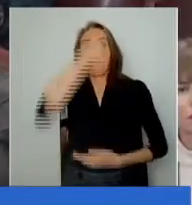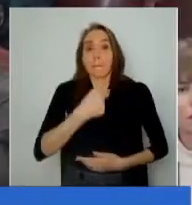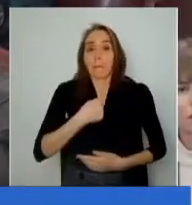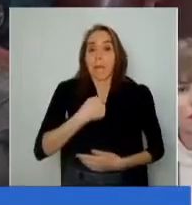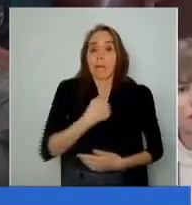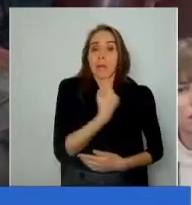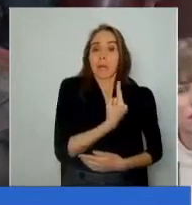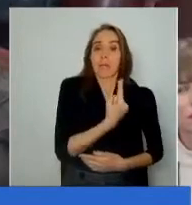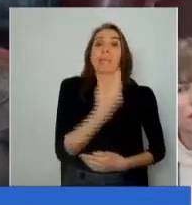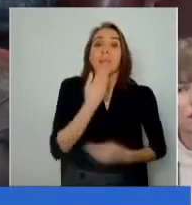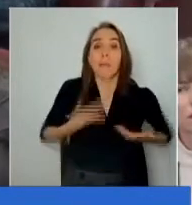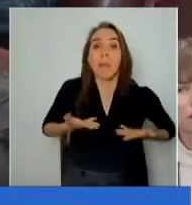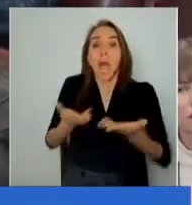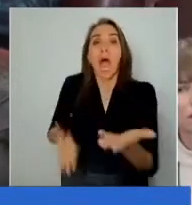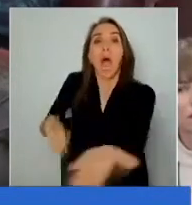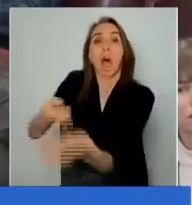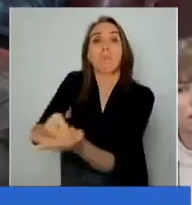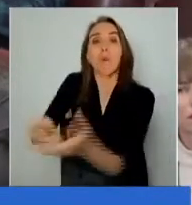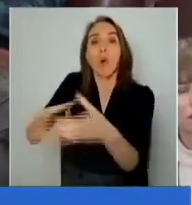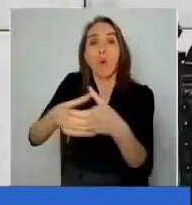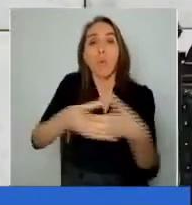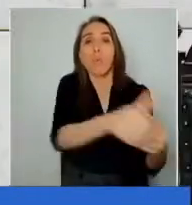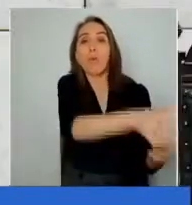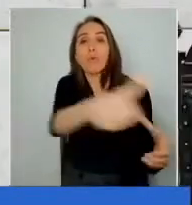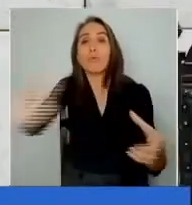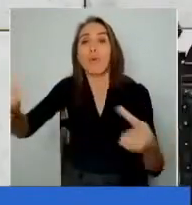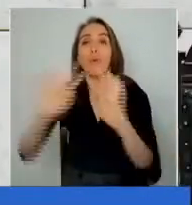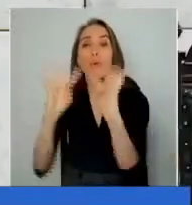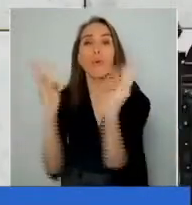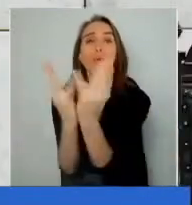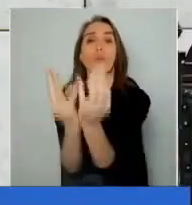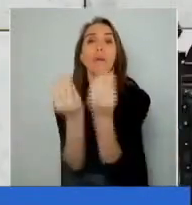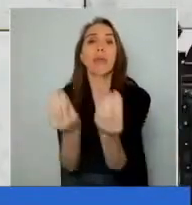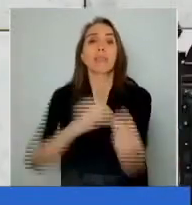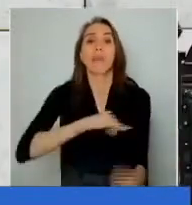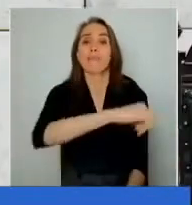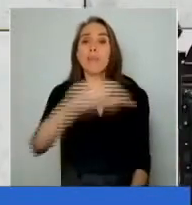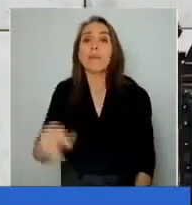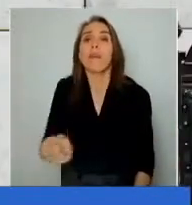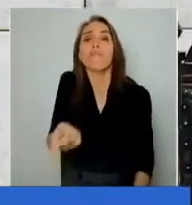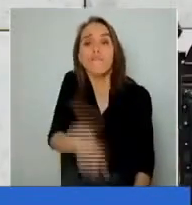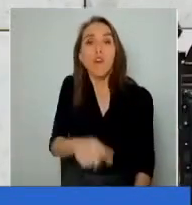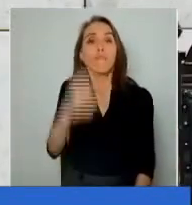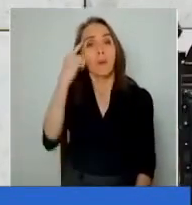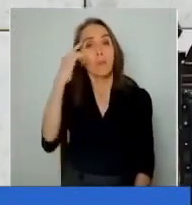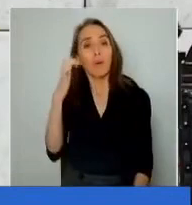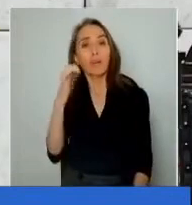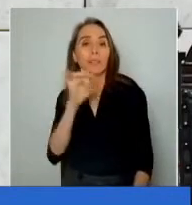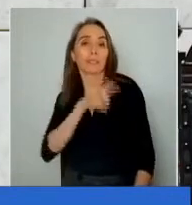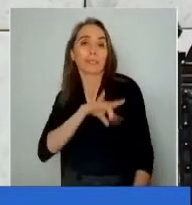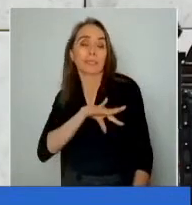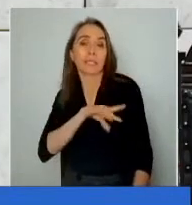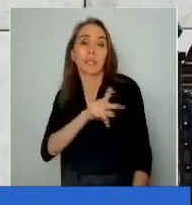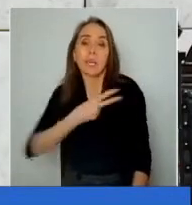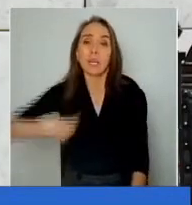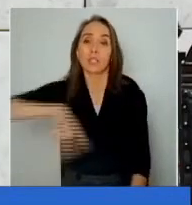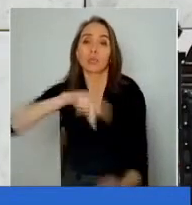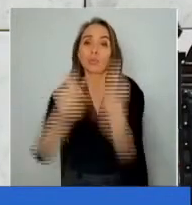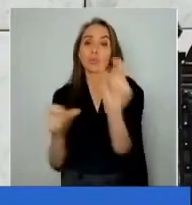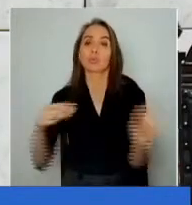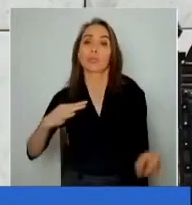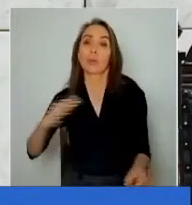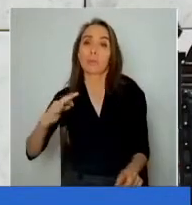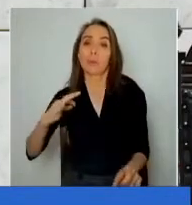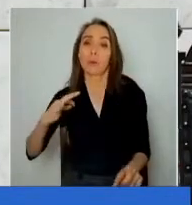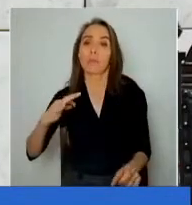colectivo y también del bien común volvamos a creer en Chile en nuestro pueblo que es inmensamente